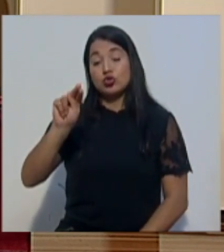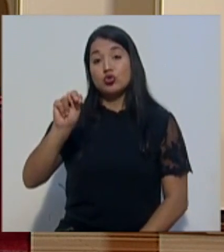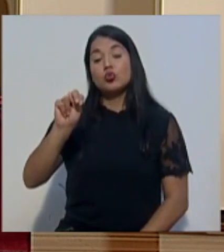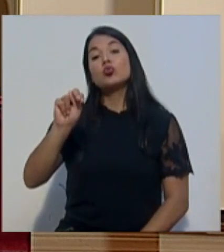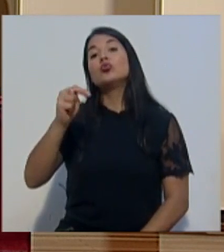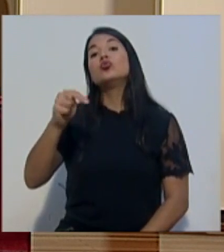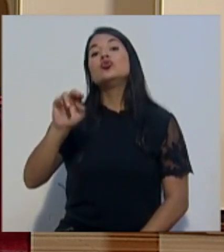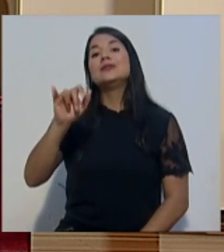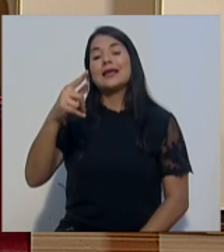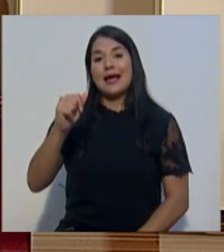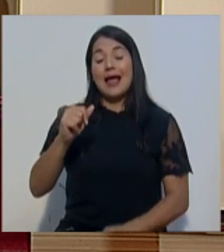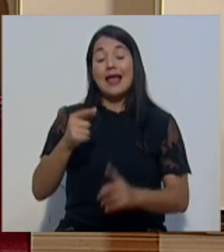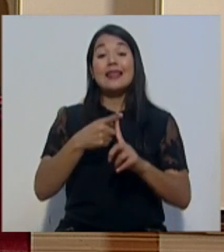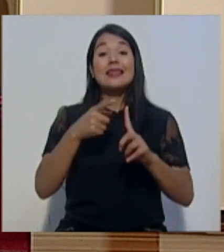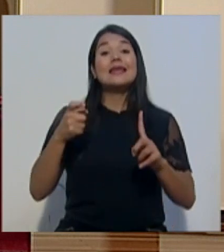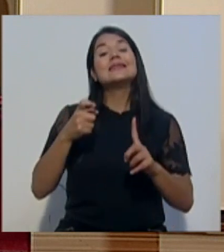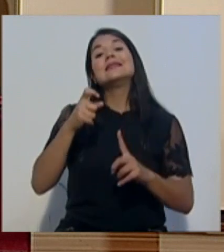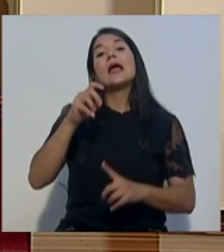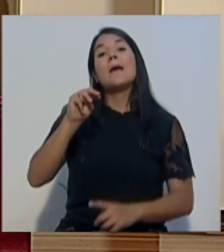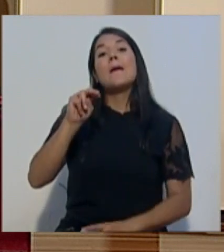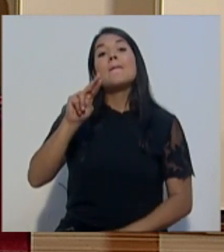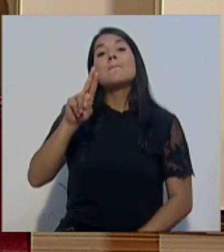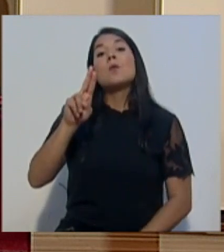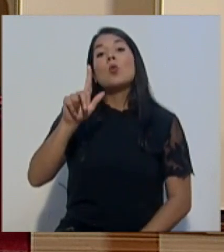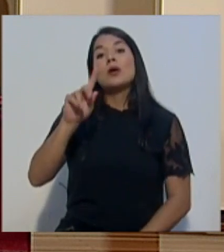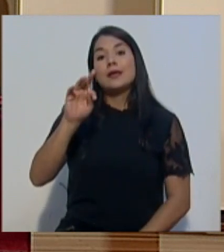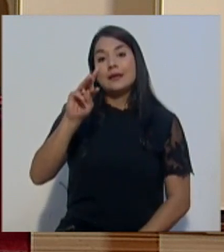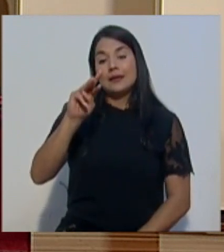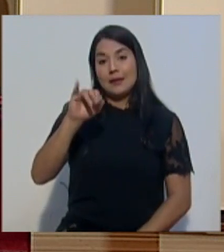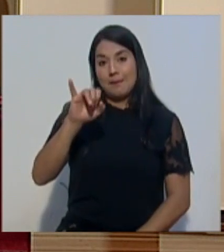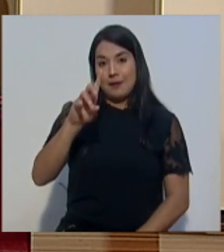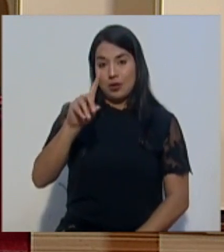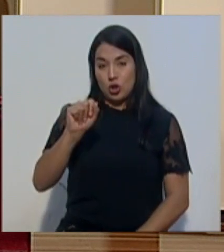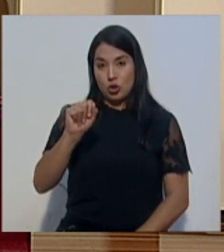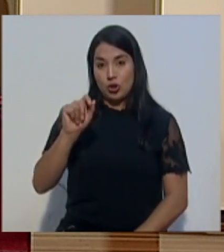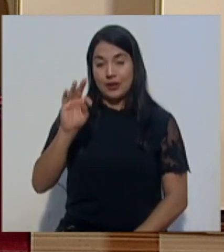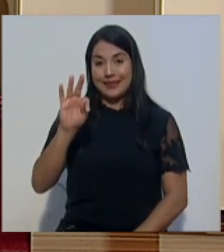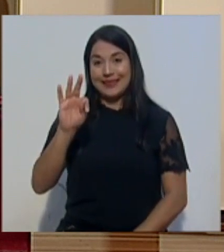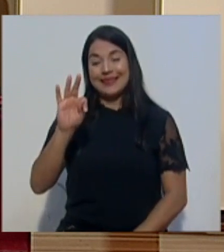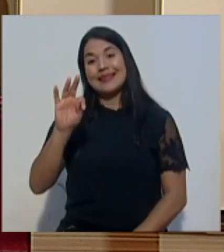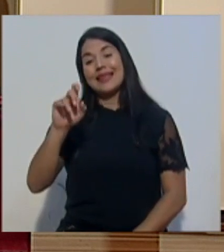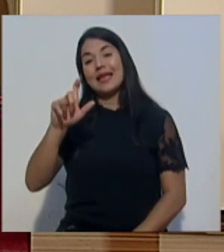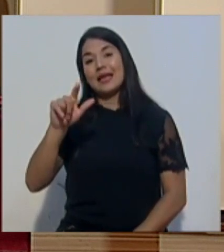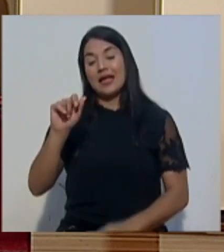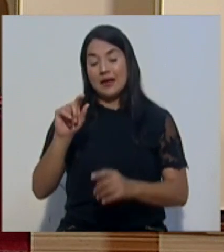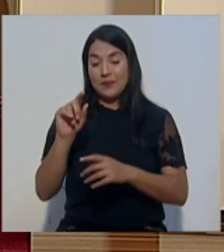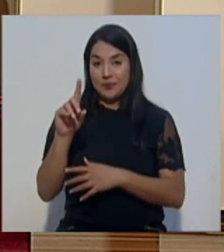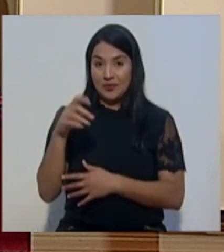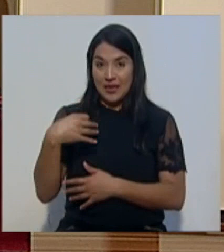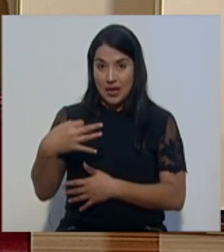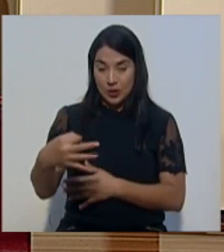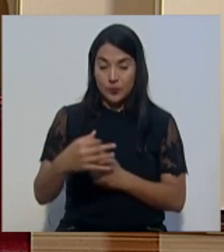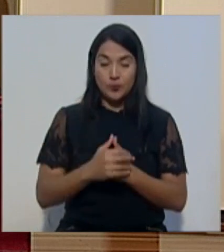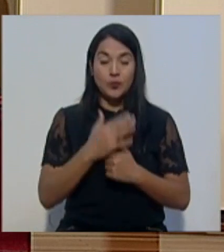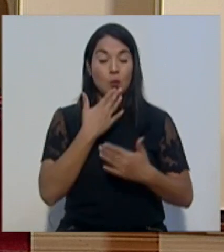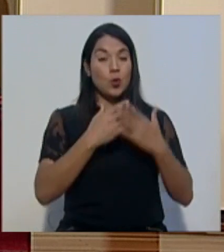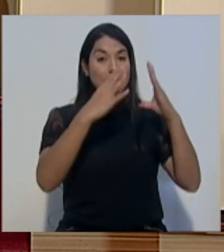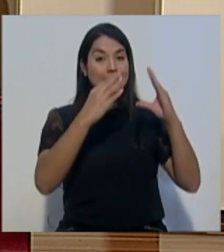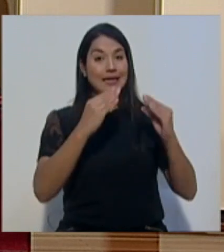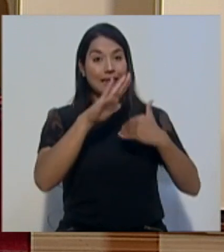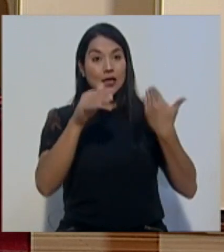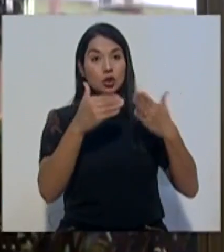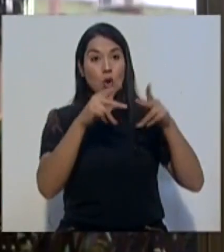a escuchar su pregunta y nos indica hacia quién va dirigida. Bueno, muy buenas tardes primero a todos los